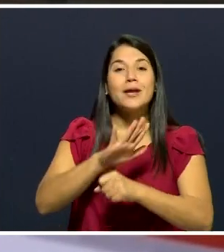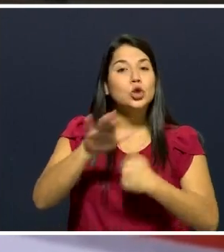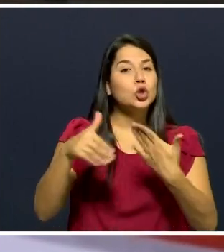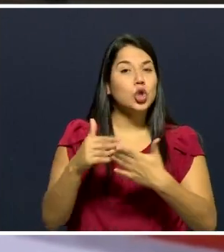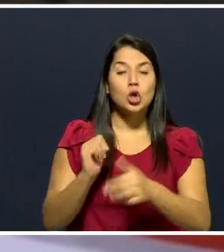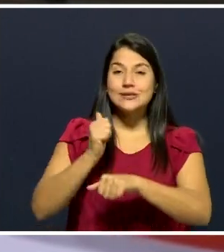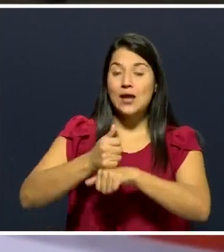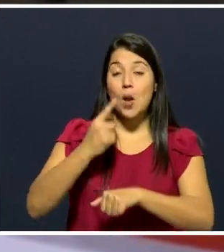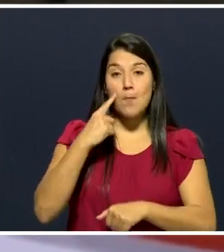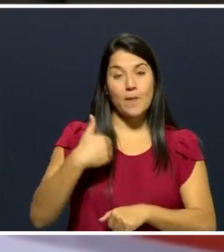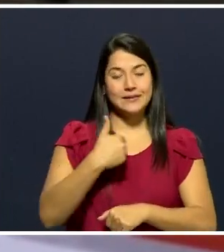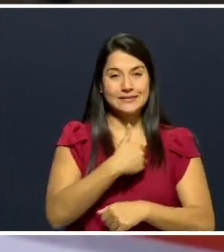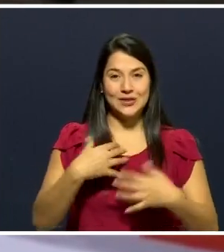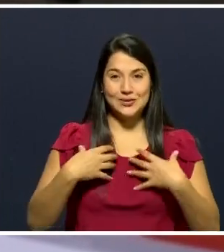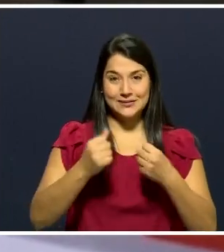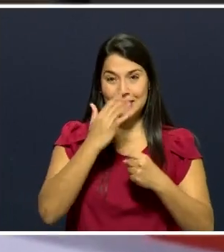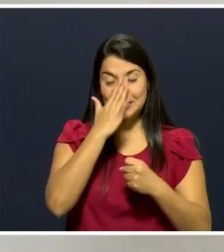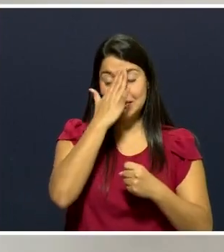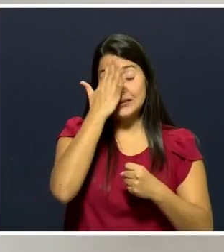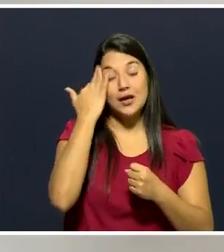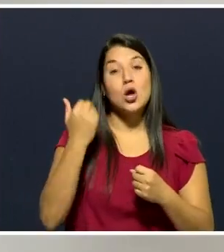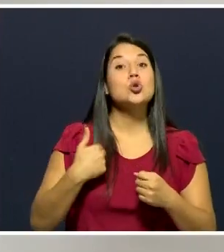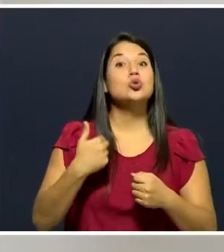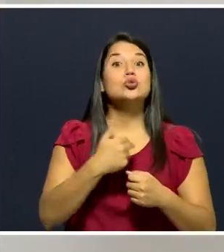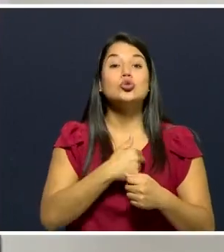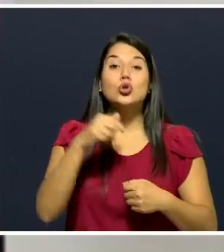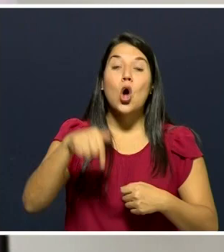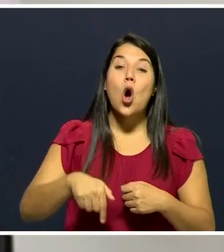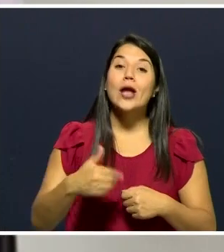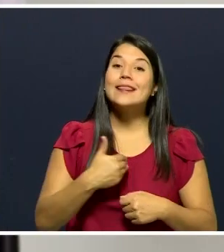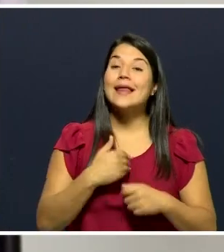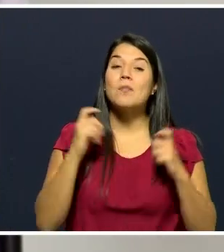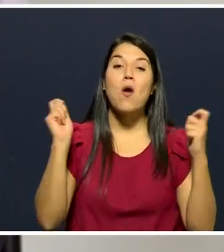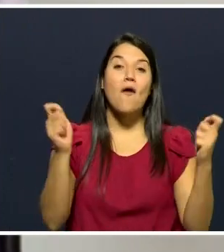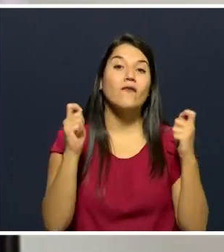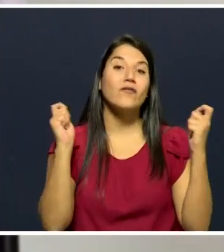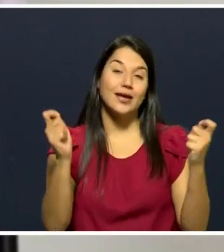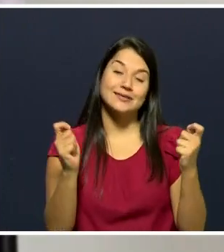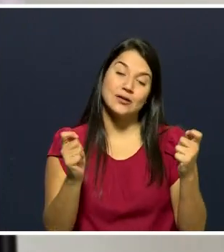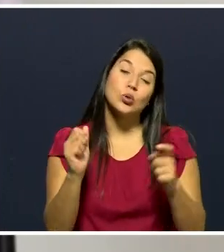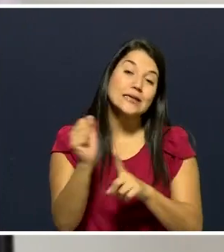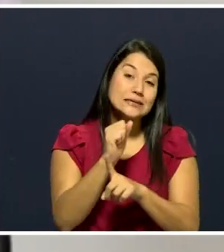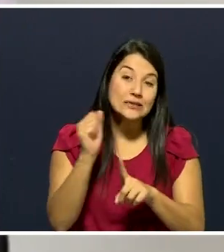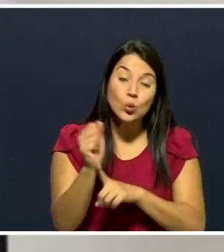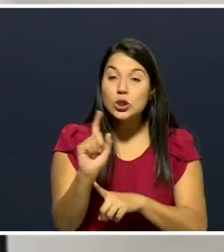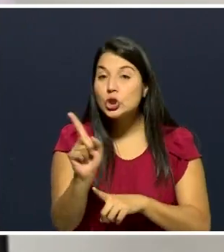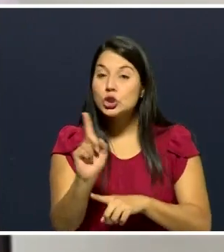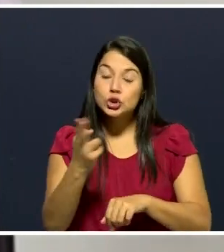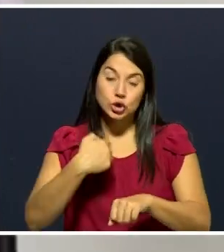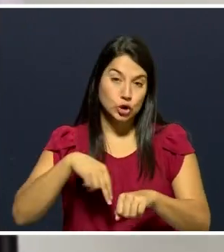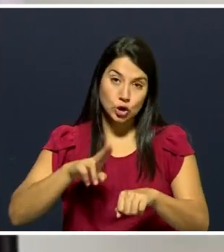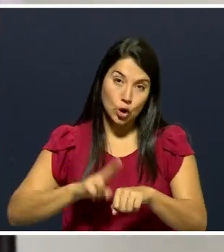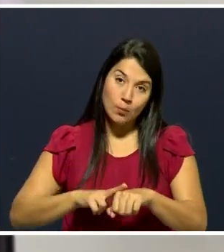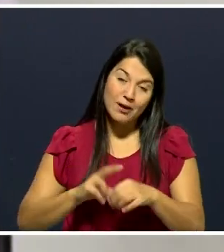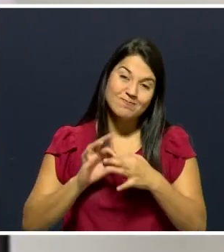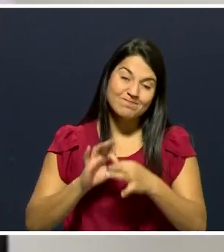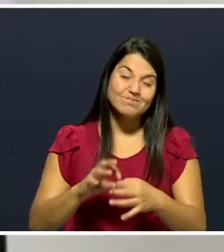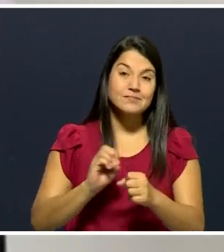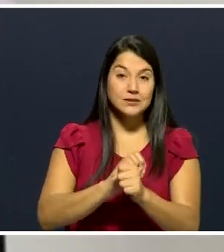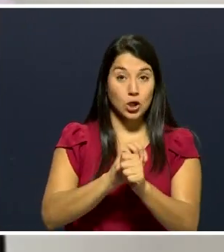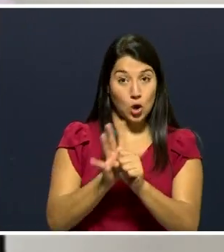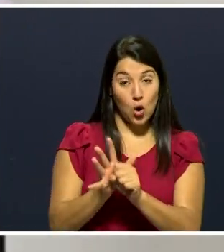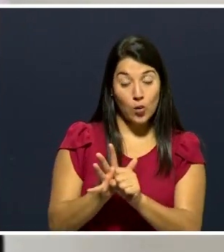viviendo un hecho histórico, definitivamente una fiesta con una situación atípica, que fue la emergencia nacional